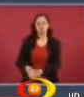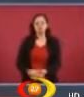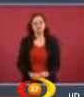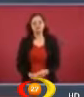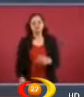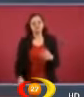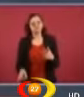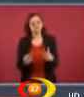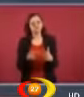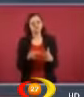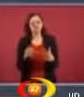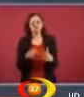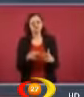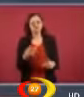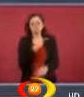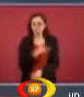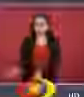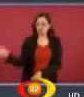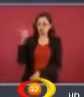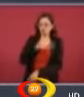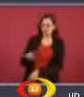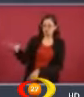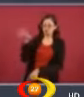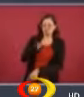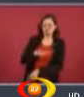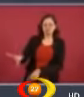del desprecio a los pobres